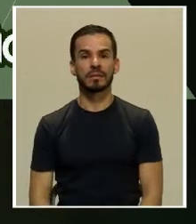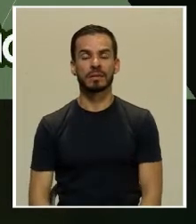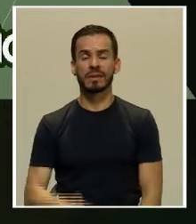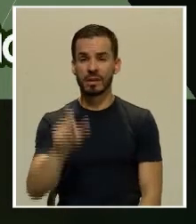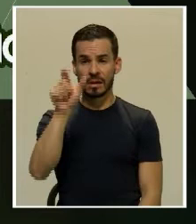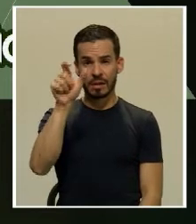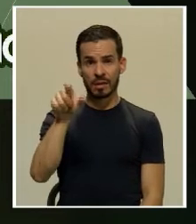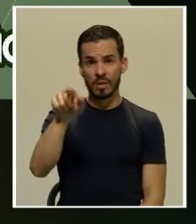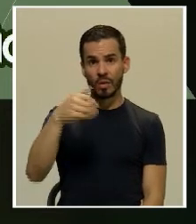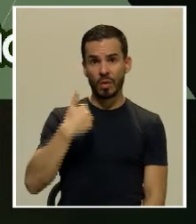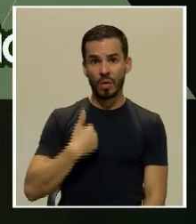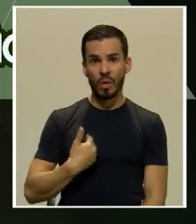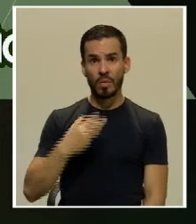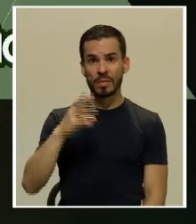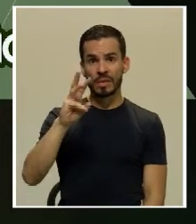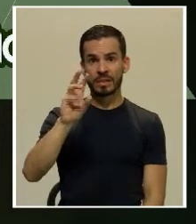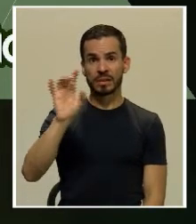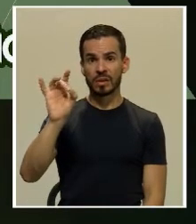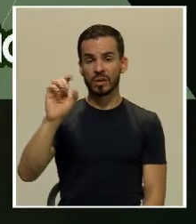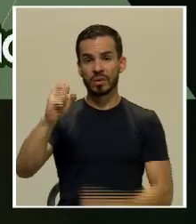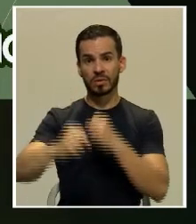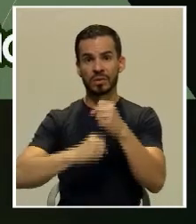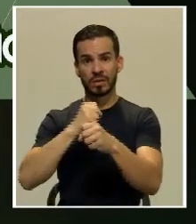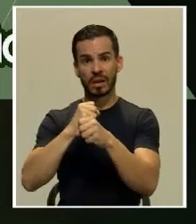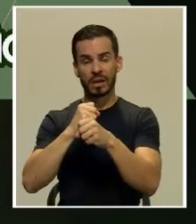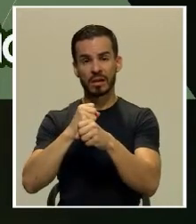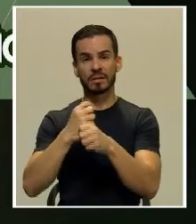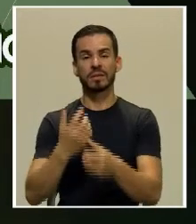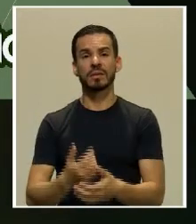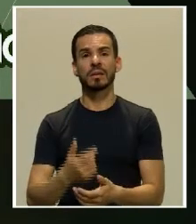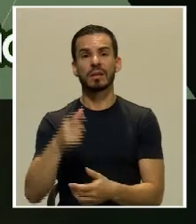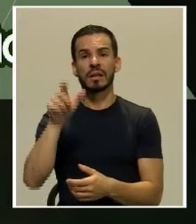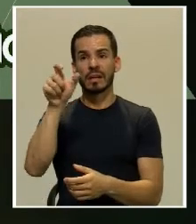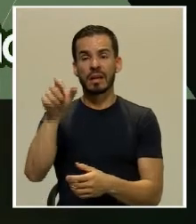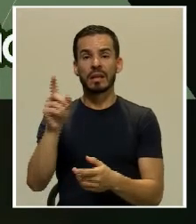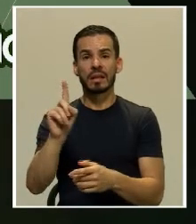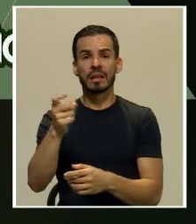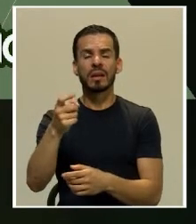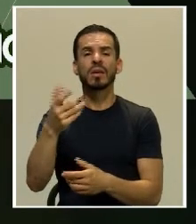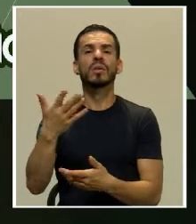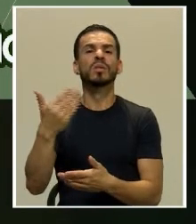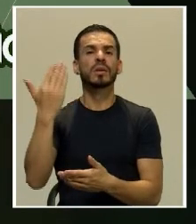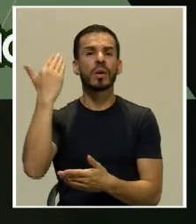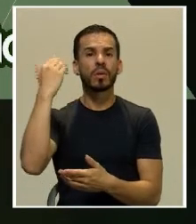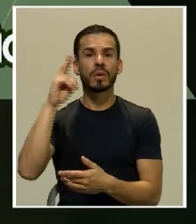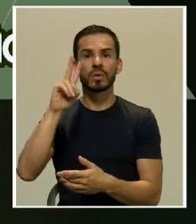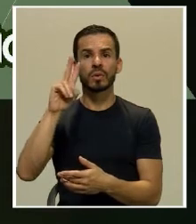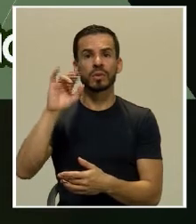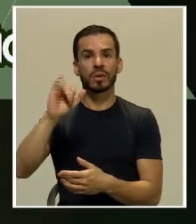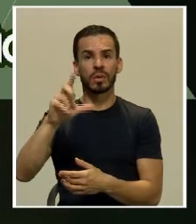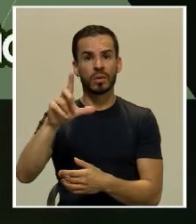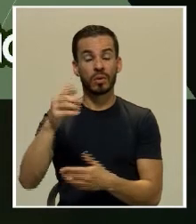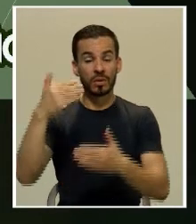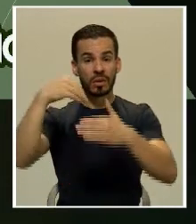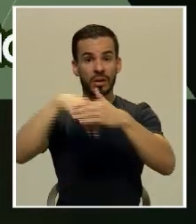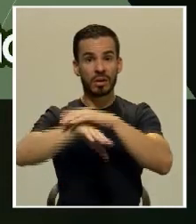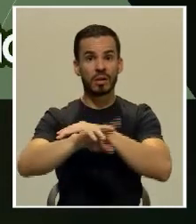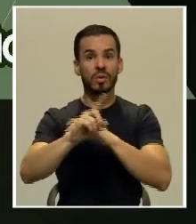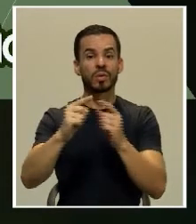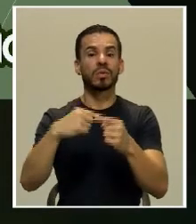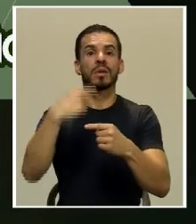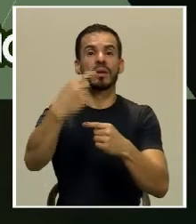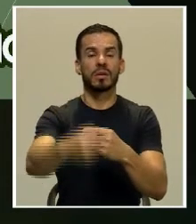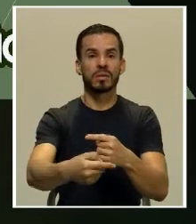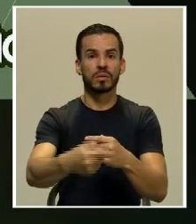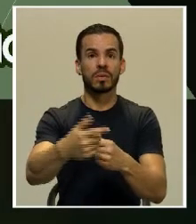Se trata de un hombre de 68 años de edad que fue diagnosticado el 2 de julio e ingresado un día